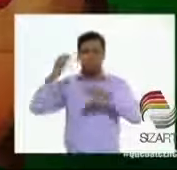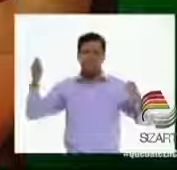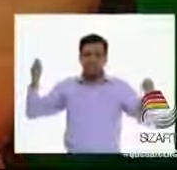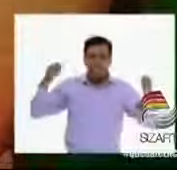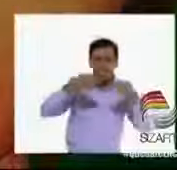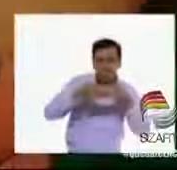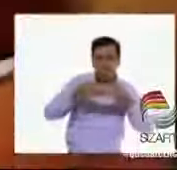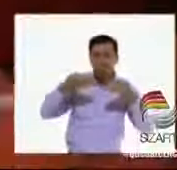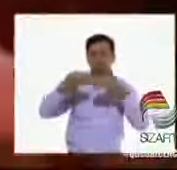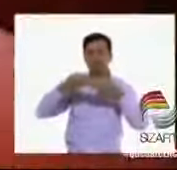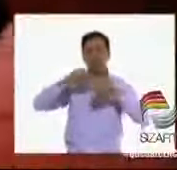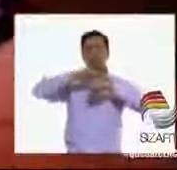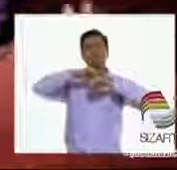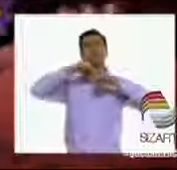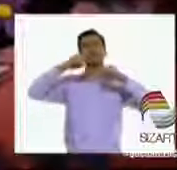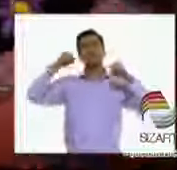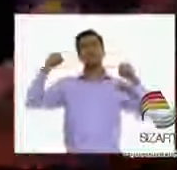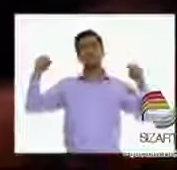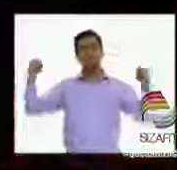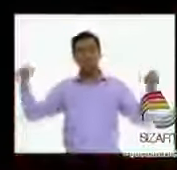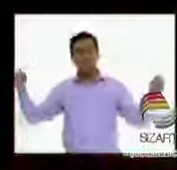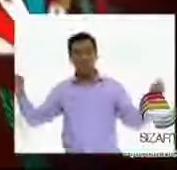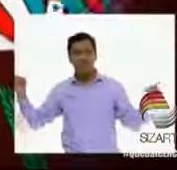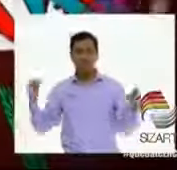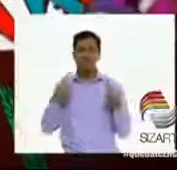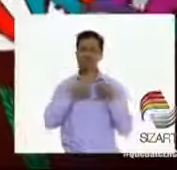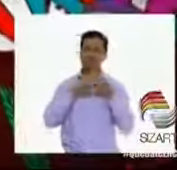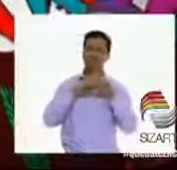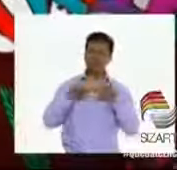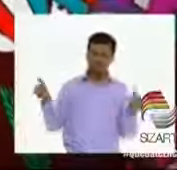tlatolcamanali, mis tlachiatis, pampa de machilis